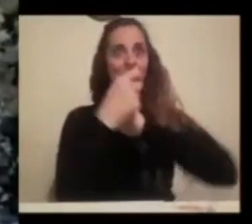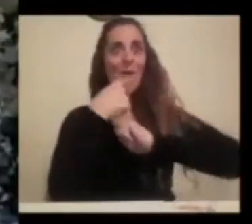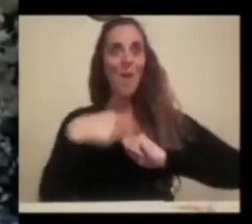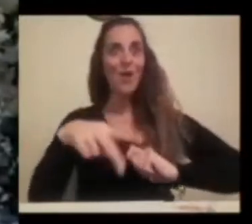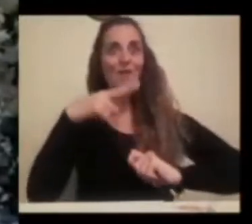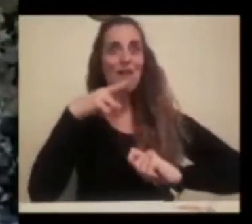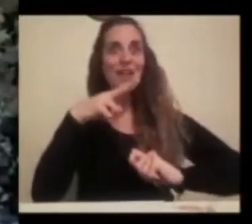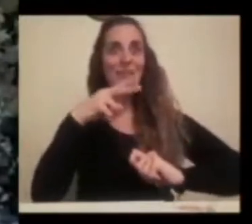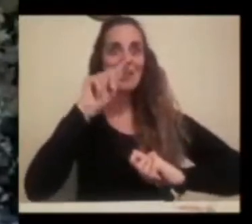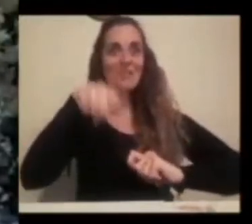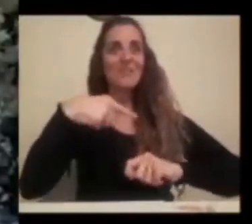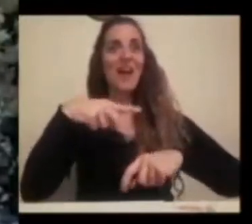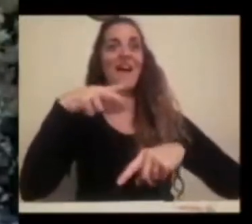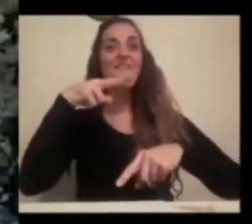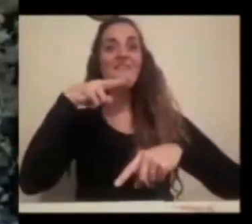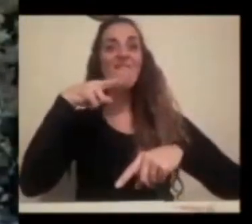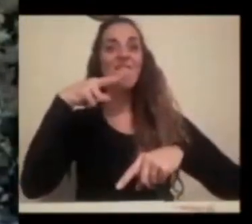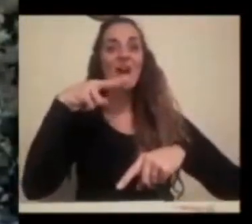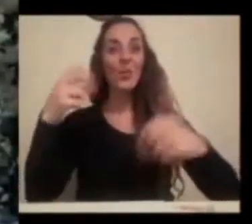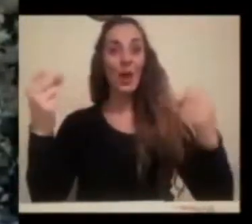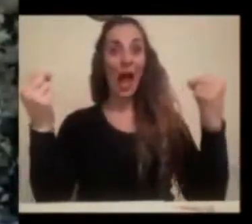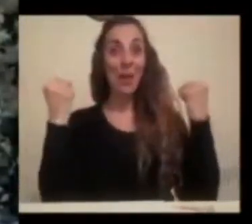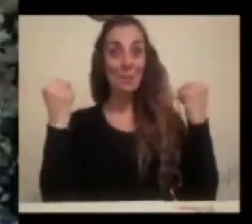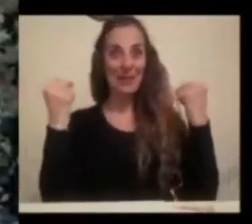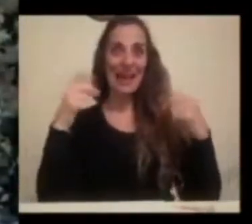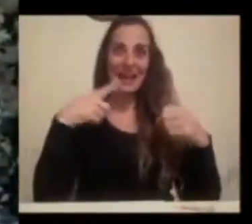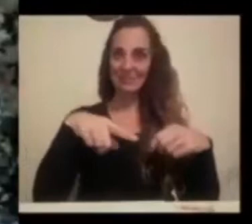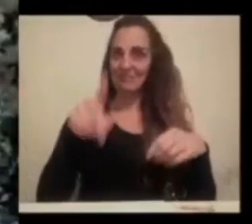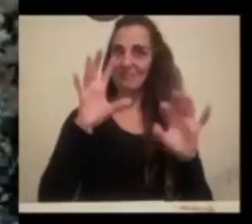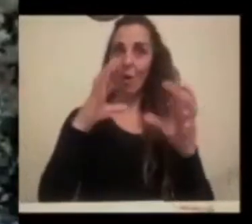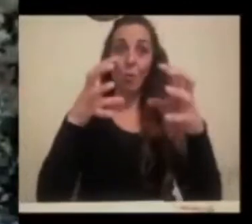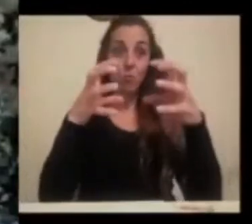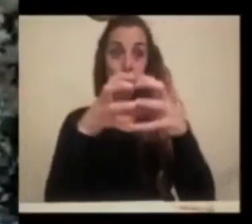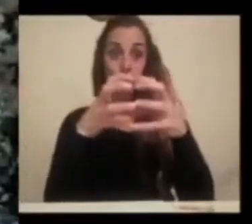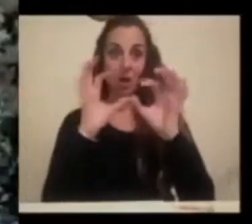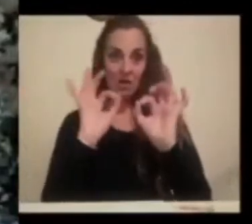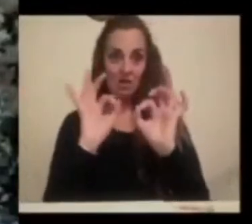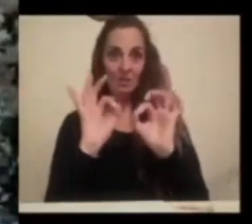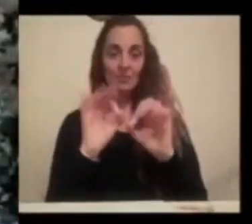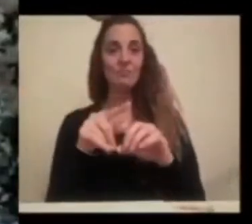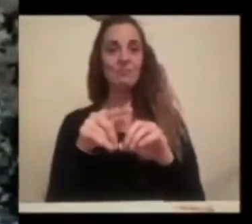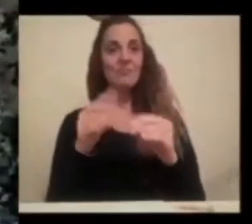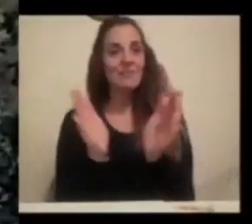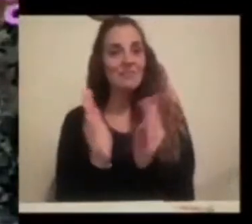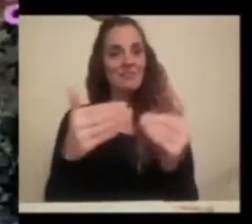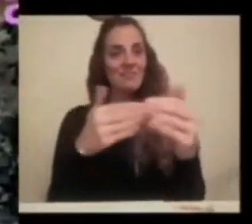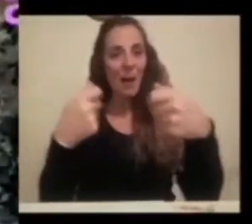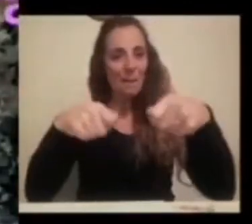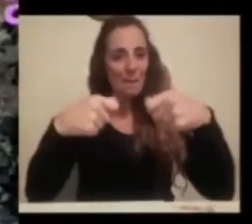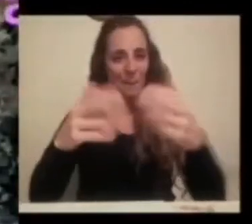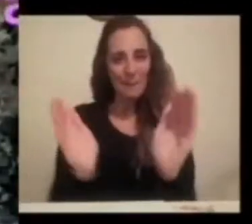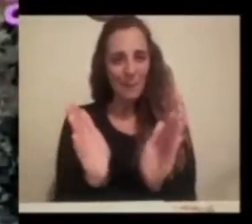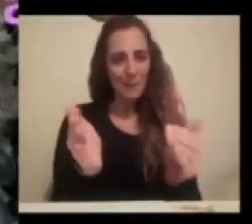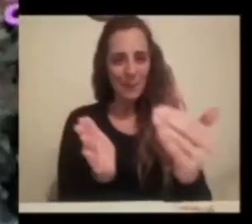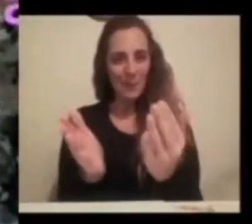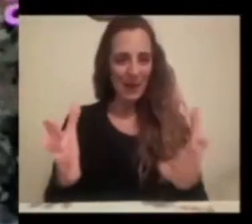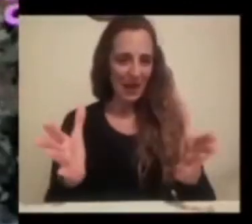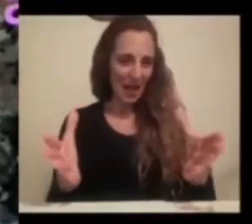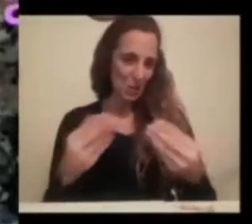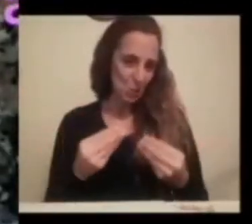¿sí? Una vez que tiene el bollito así, ya hecho, ¿sí? Usé cornet para ayudarme.